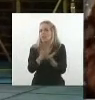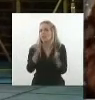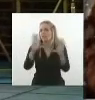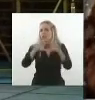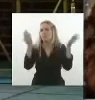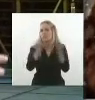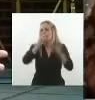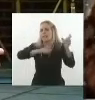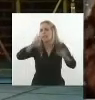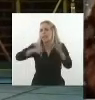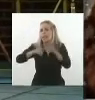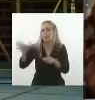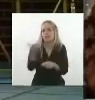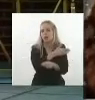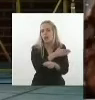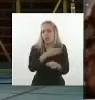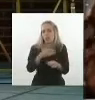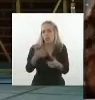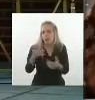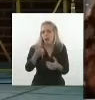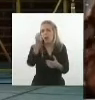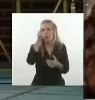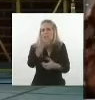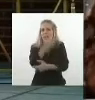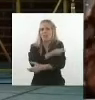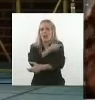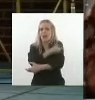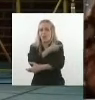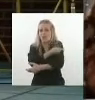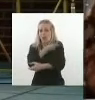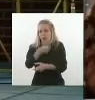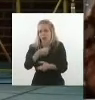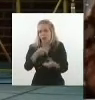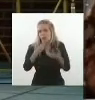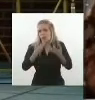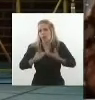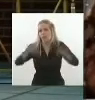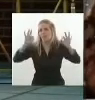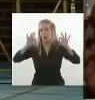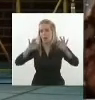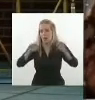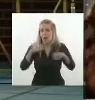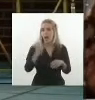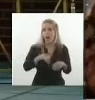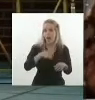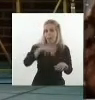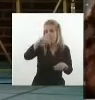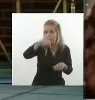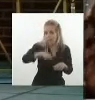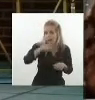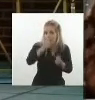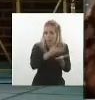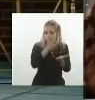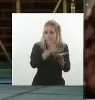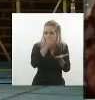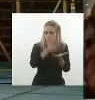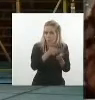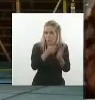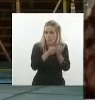gobiernos de en la argentina pero ninguno con tanto apoyo del establishment financiero